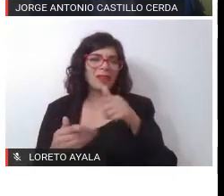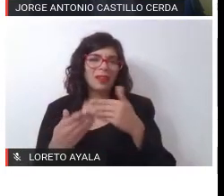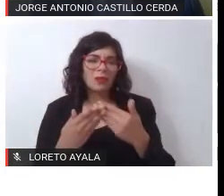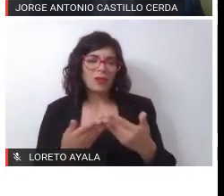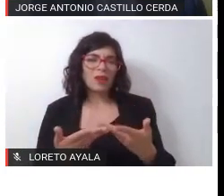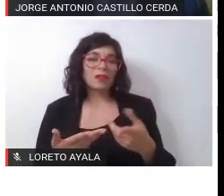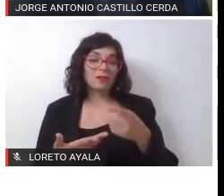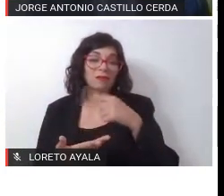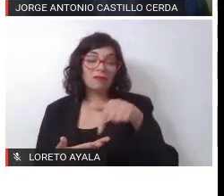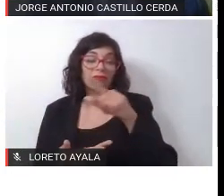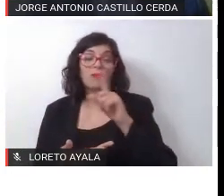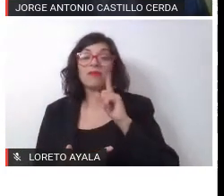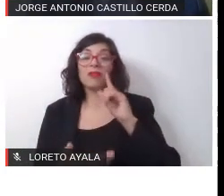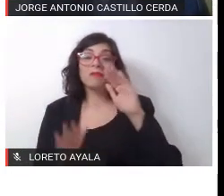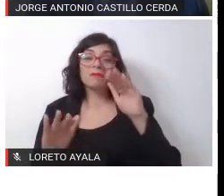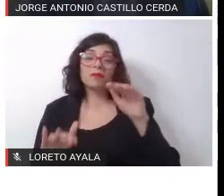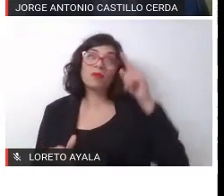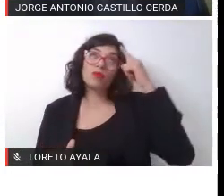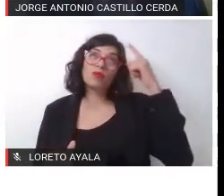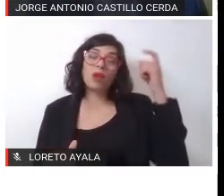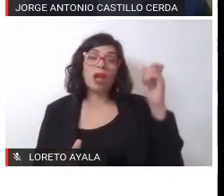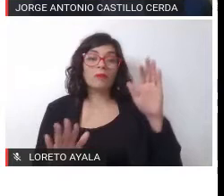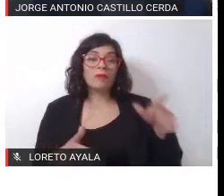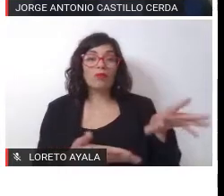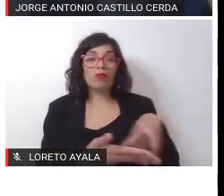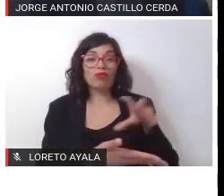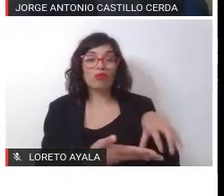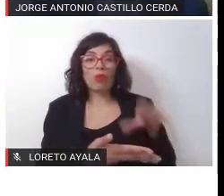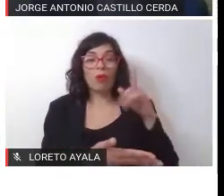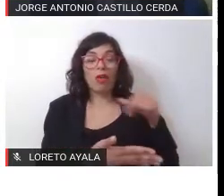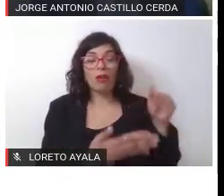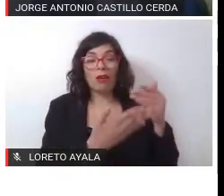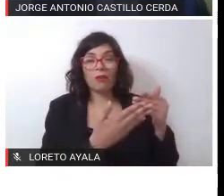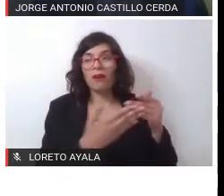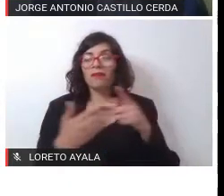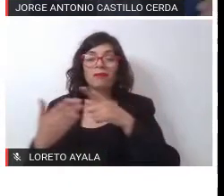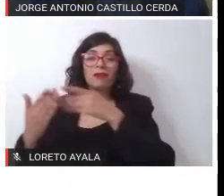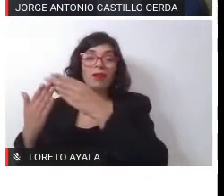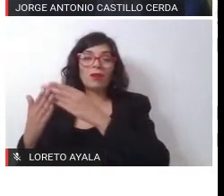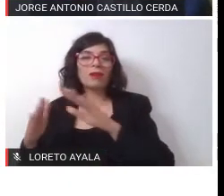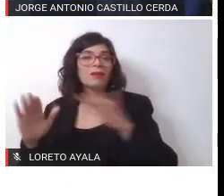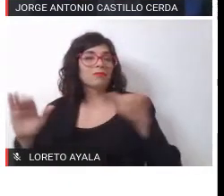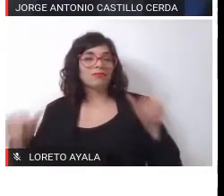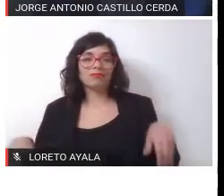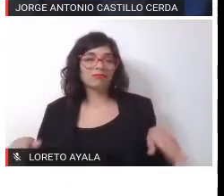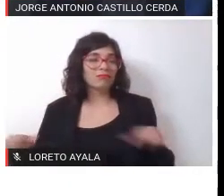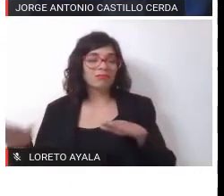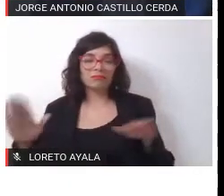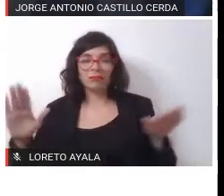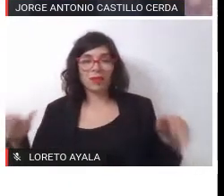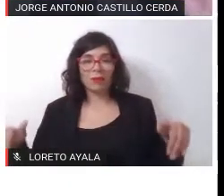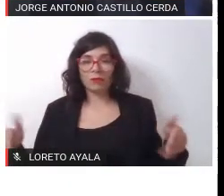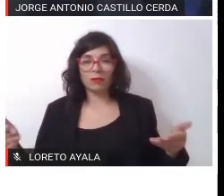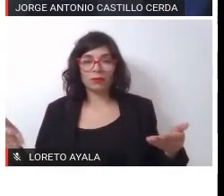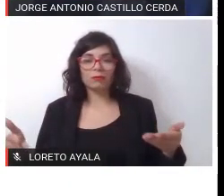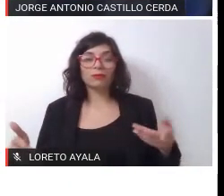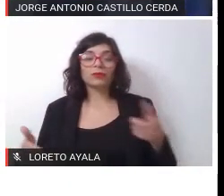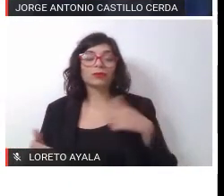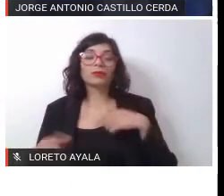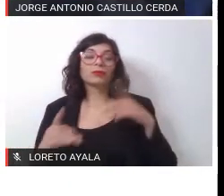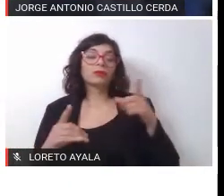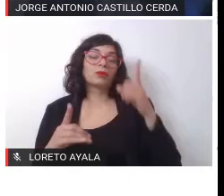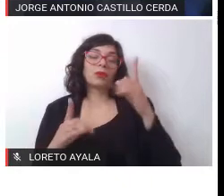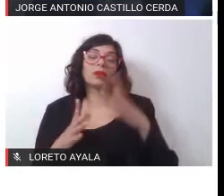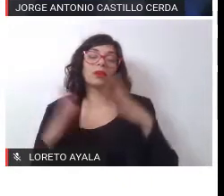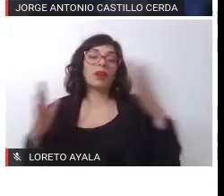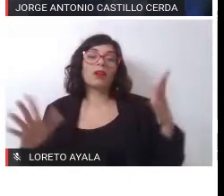mismos sueños que el mundo urbano. Y ese es el gran desafío de la educación rural, uno de los grandes